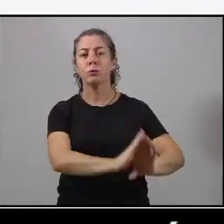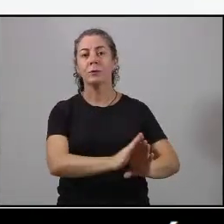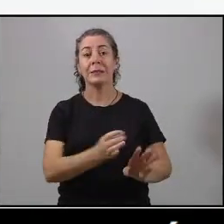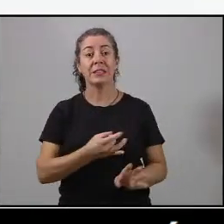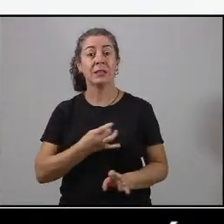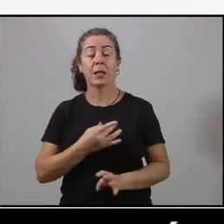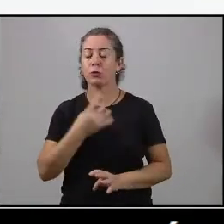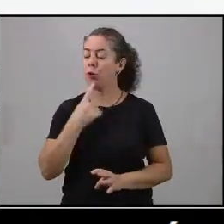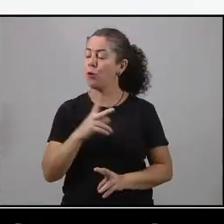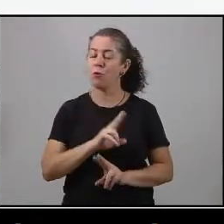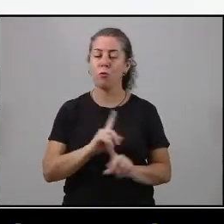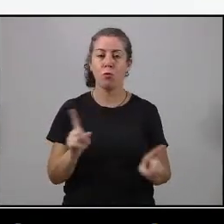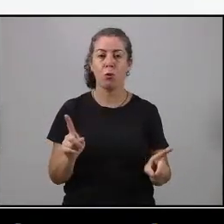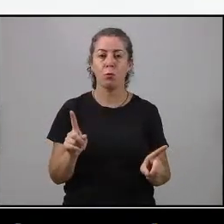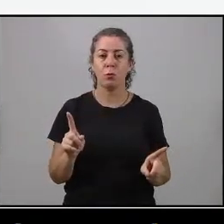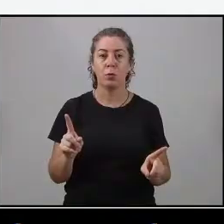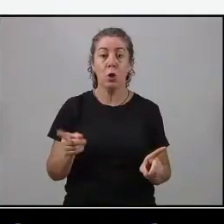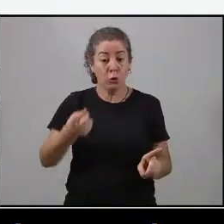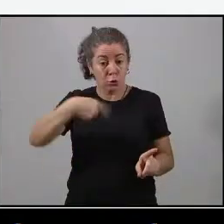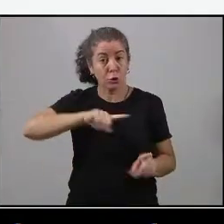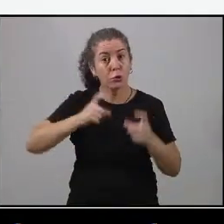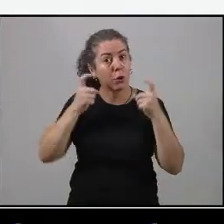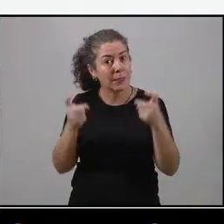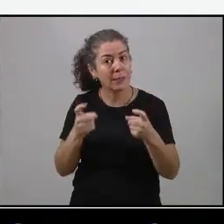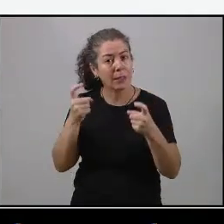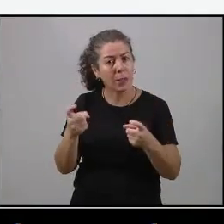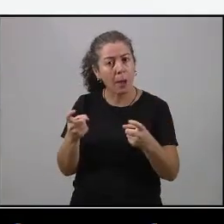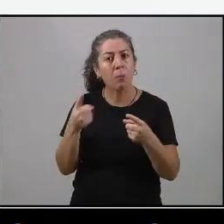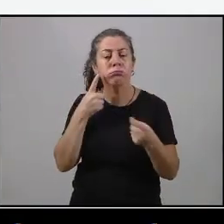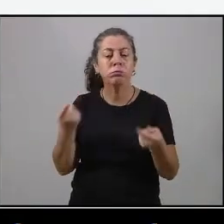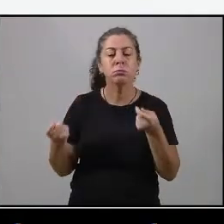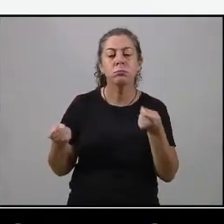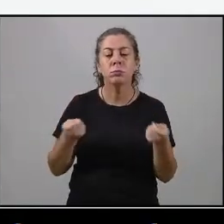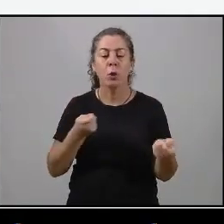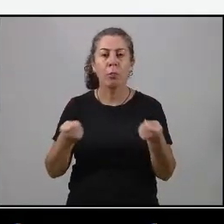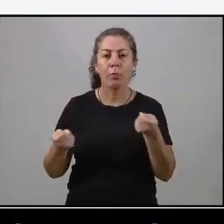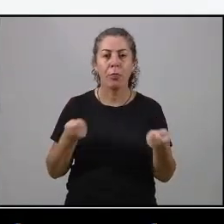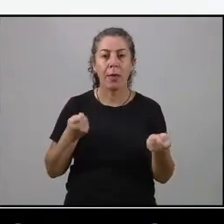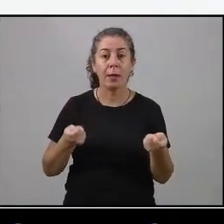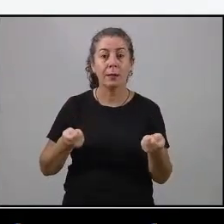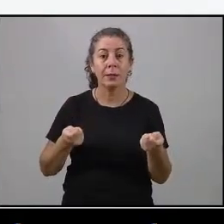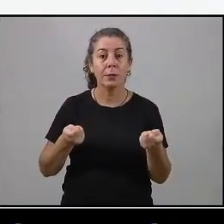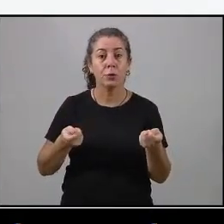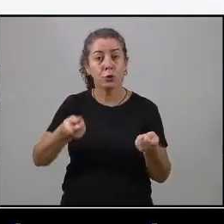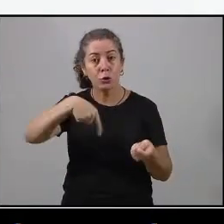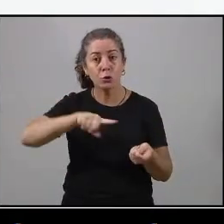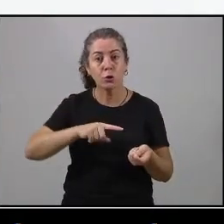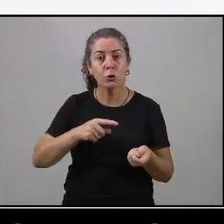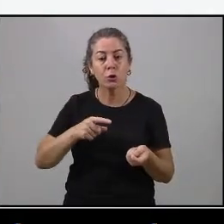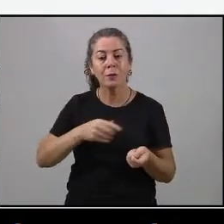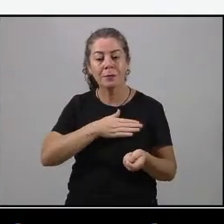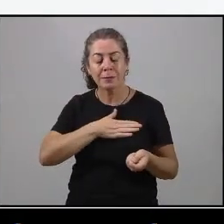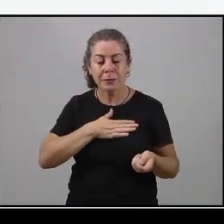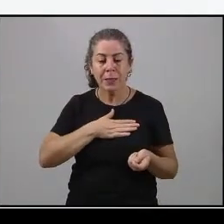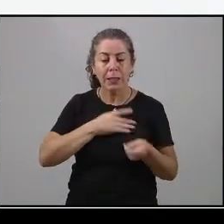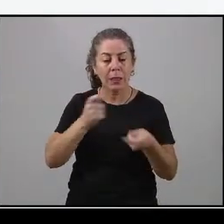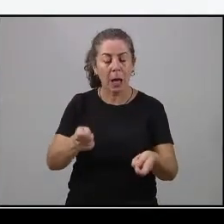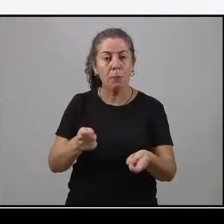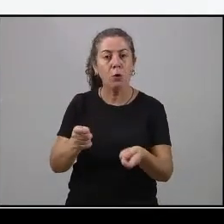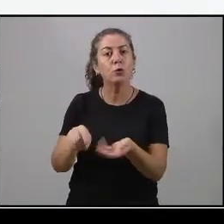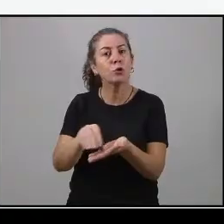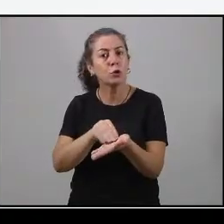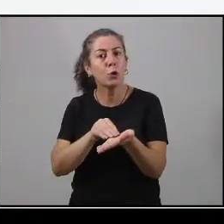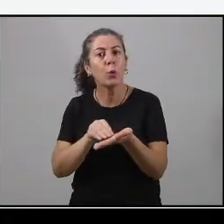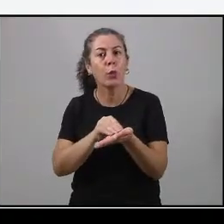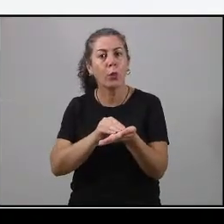sindicatos. Predisposición toda para negociar desde un primer momento soluciones encima de la mesa, cifradas en